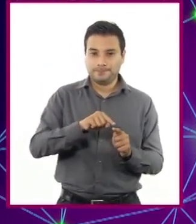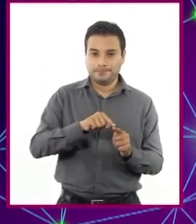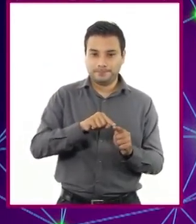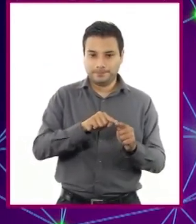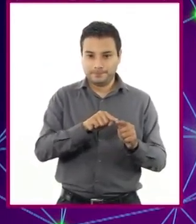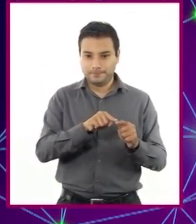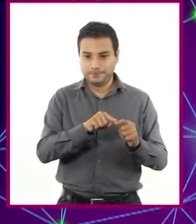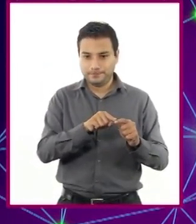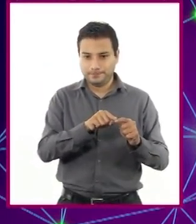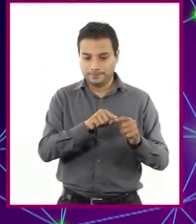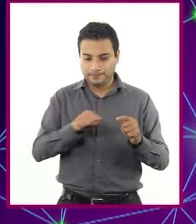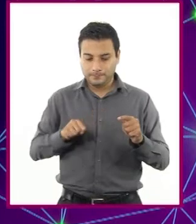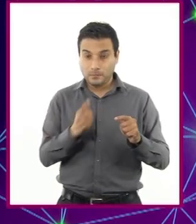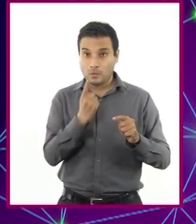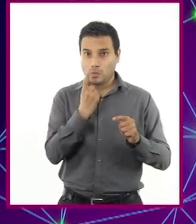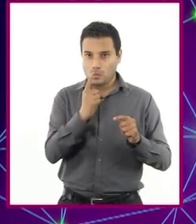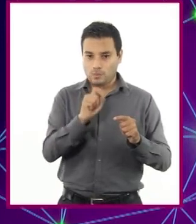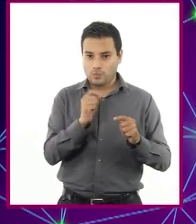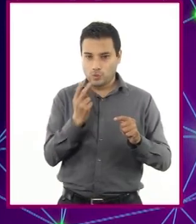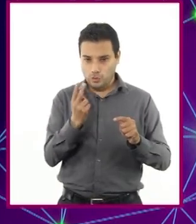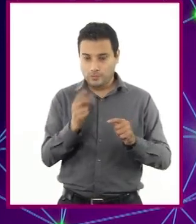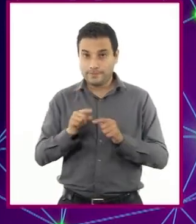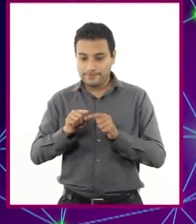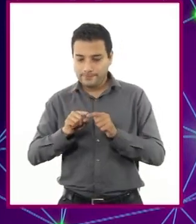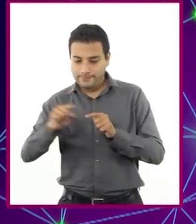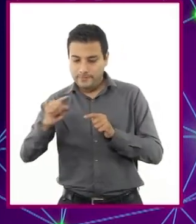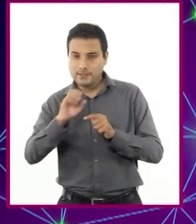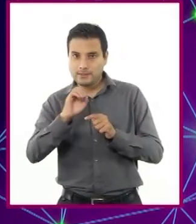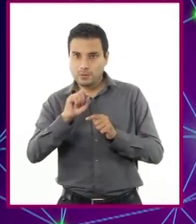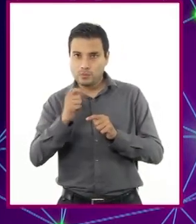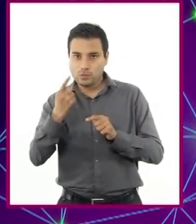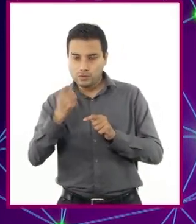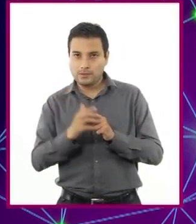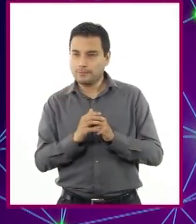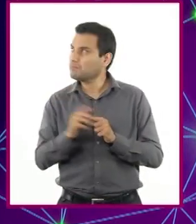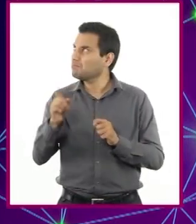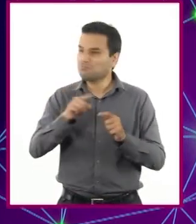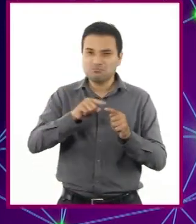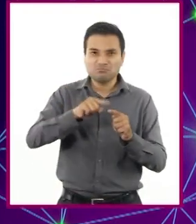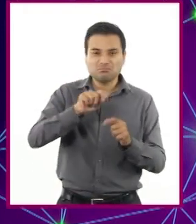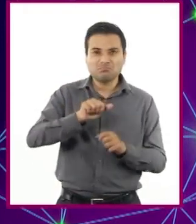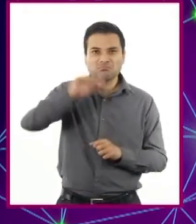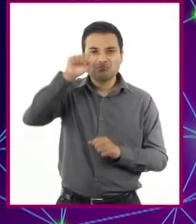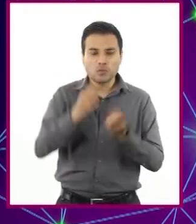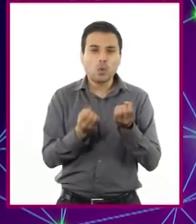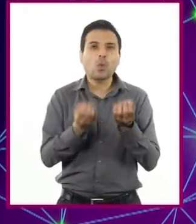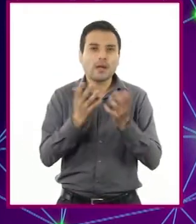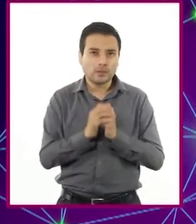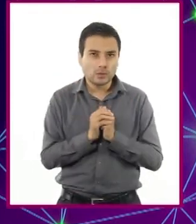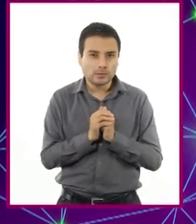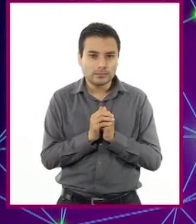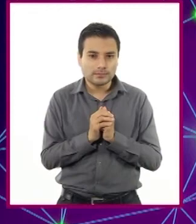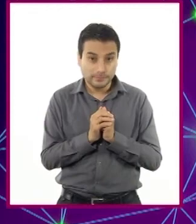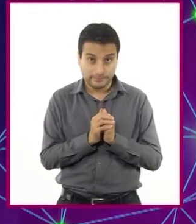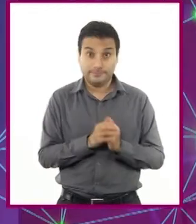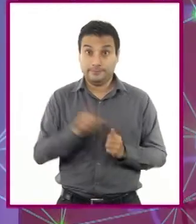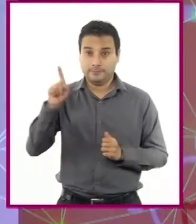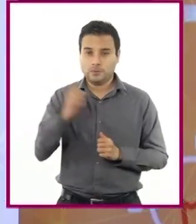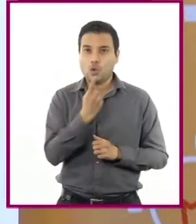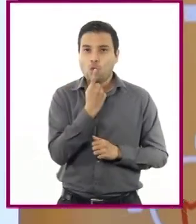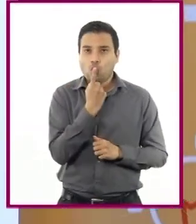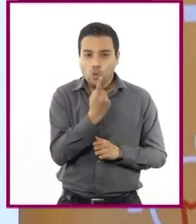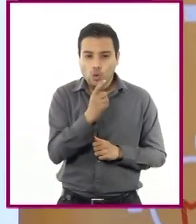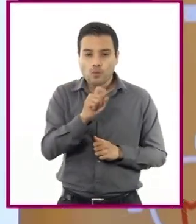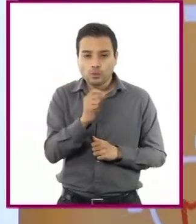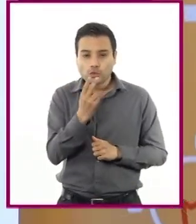y 0.7 decímetros de longitud para que puedan contener 2.1 litros de jugo. ¿Cuál es